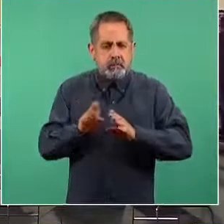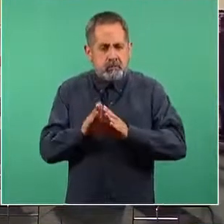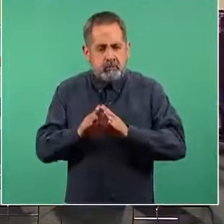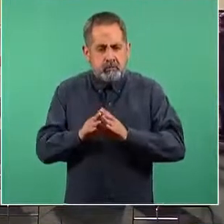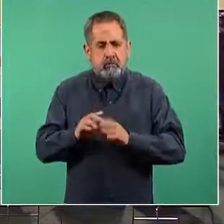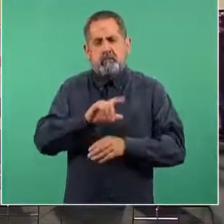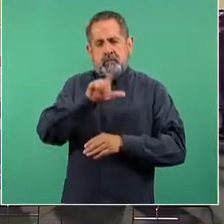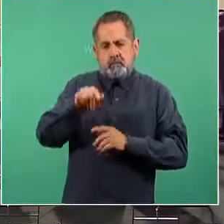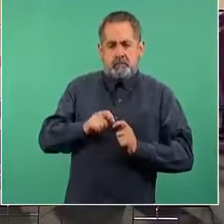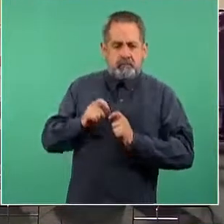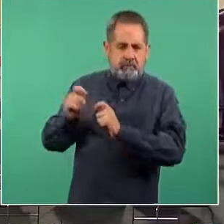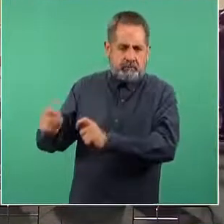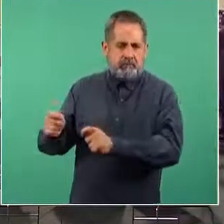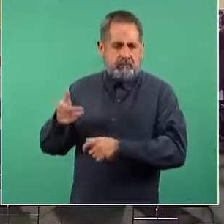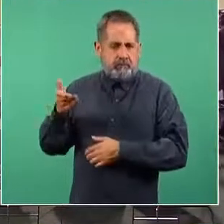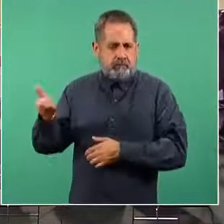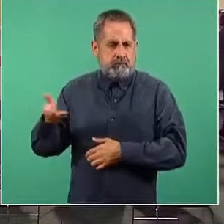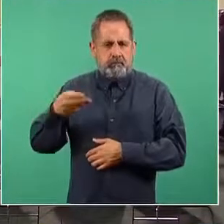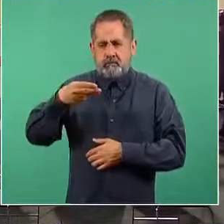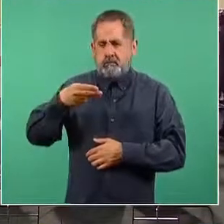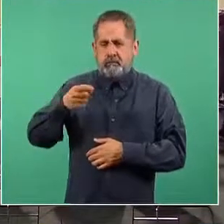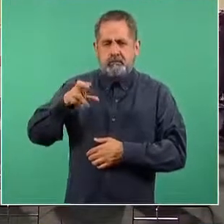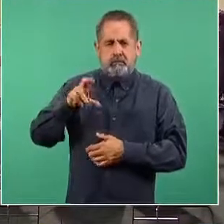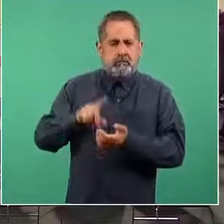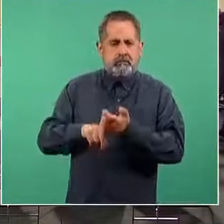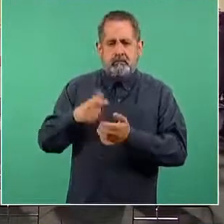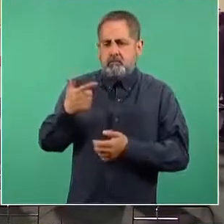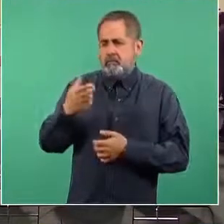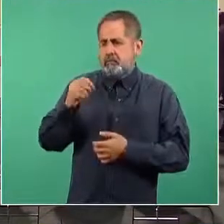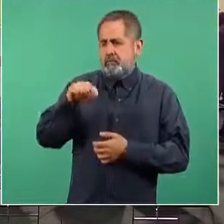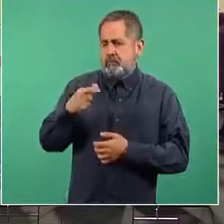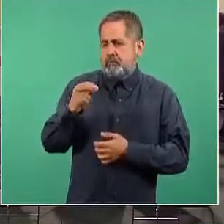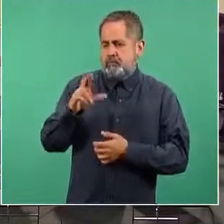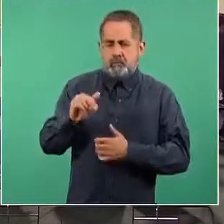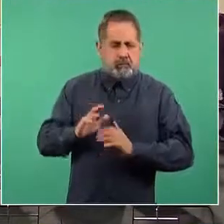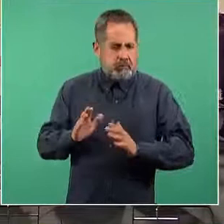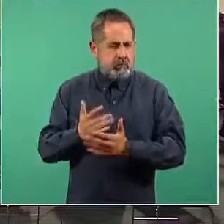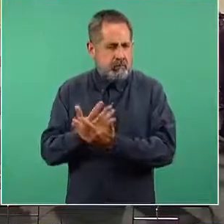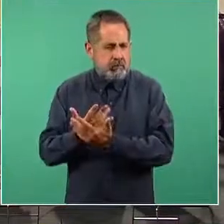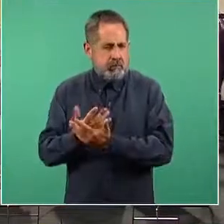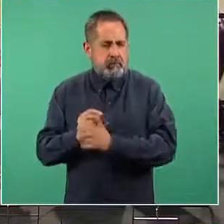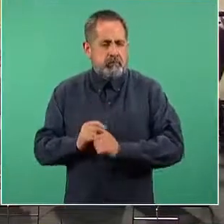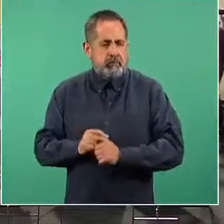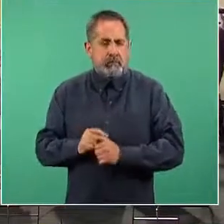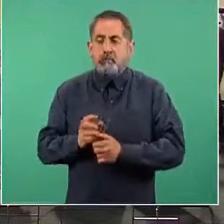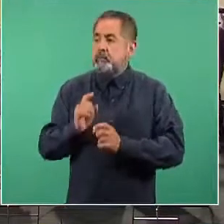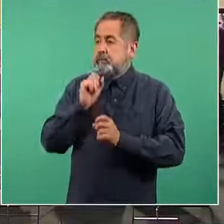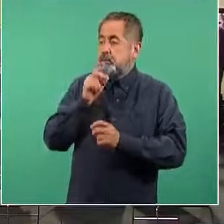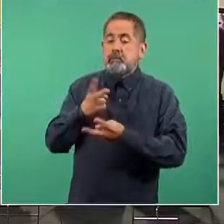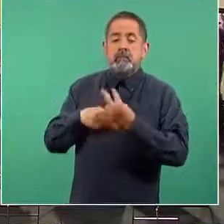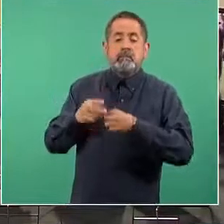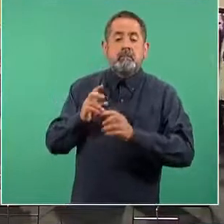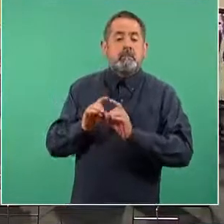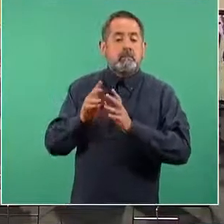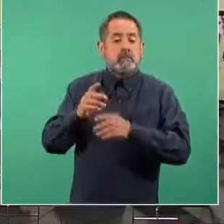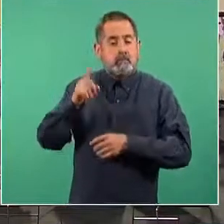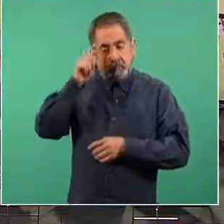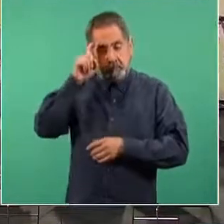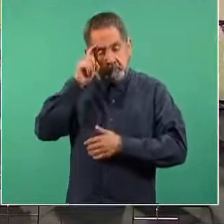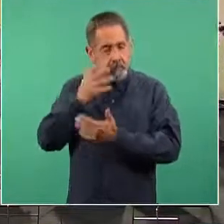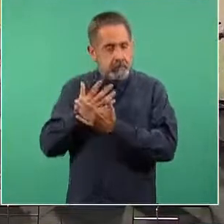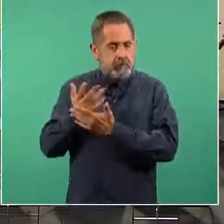en este momento a presentar, en lo que el doctor López-Gatell nos